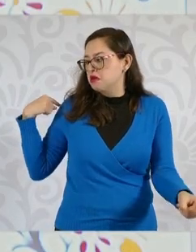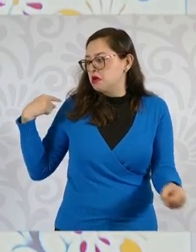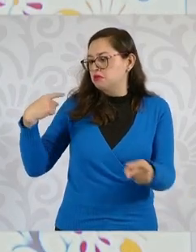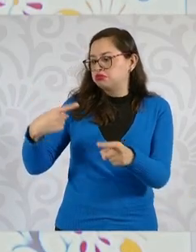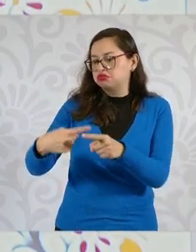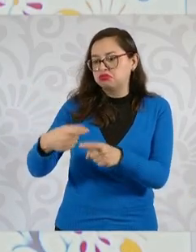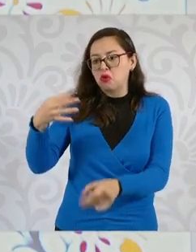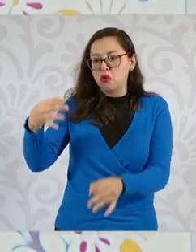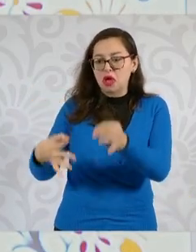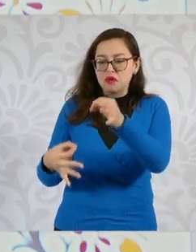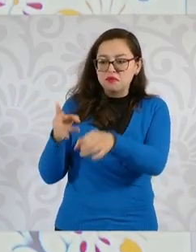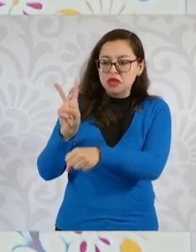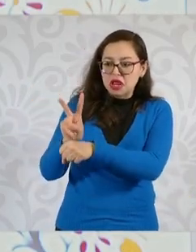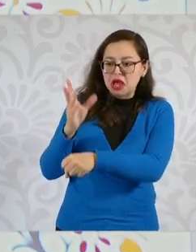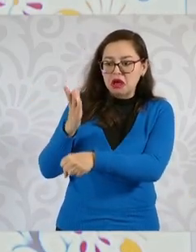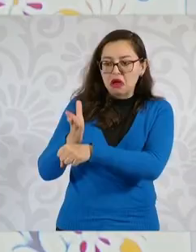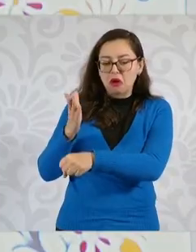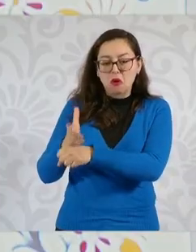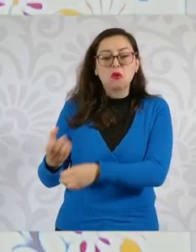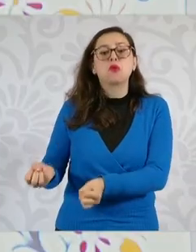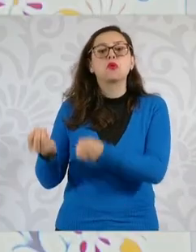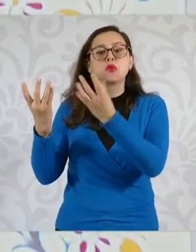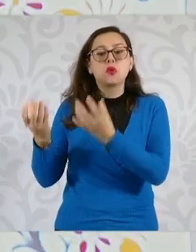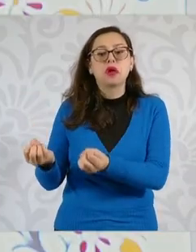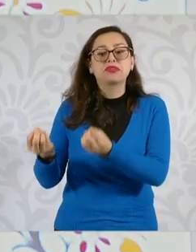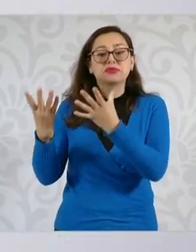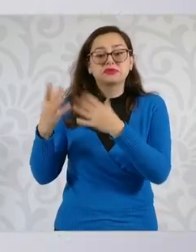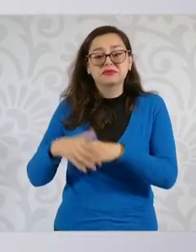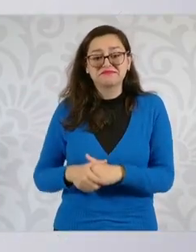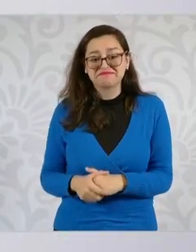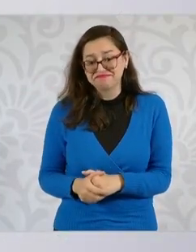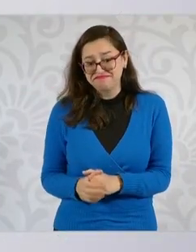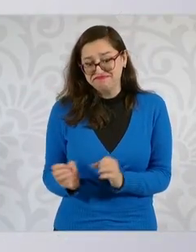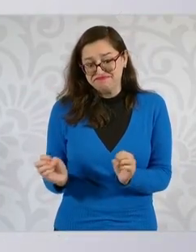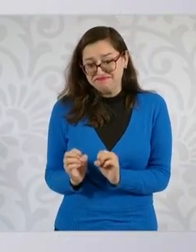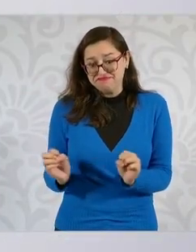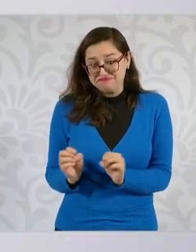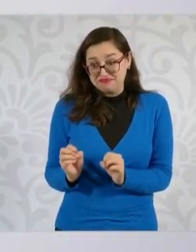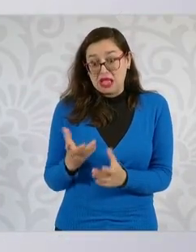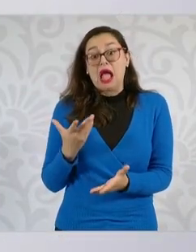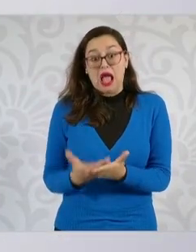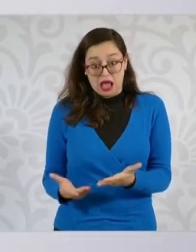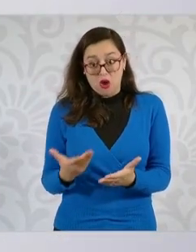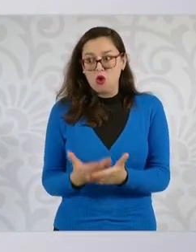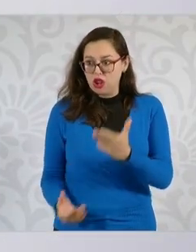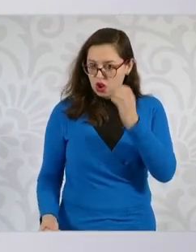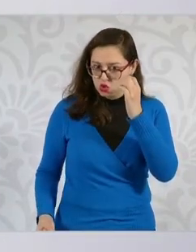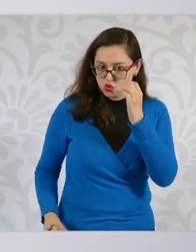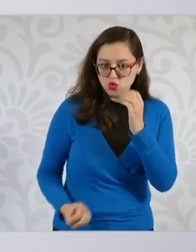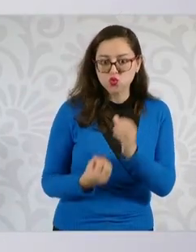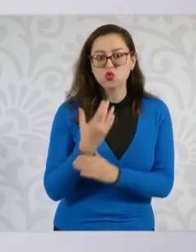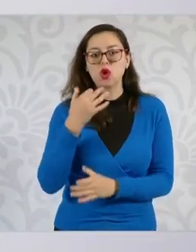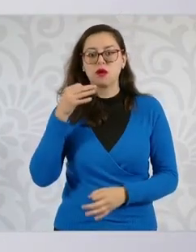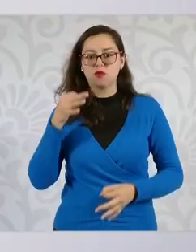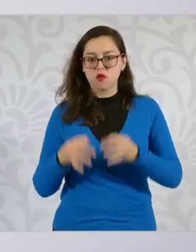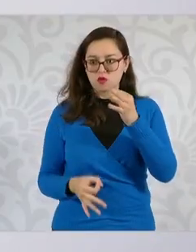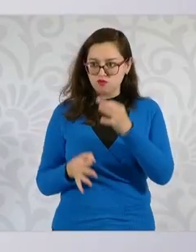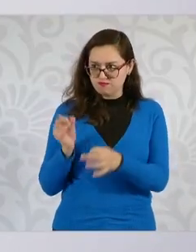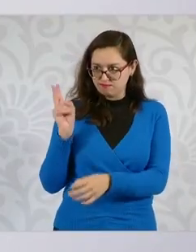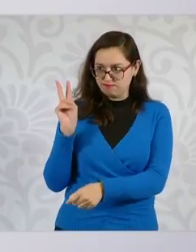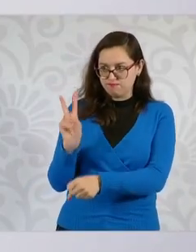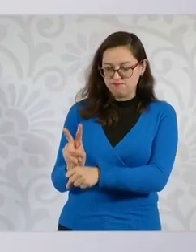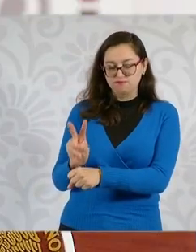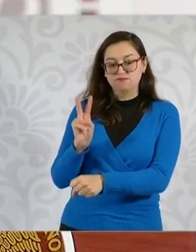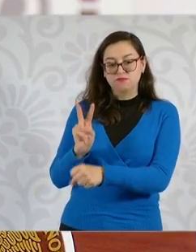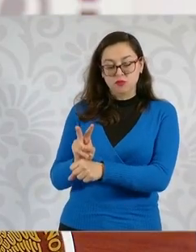entonces va a haber un tribunal que va a estar revisando con criterios no se trata de que no tenga por eso es